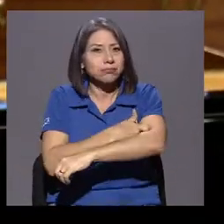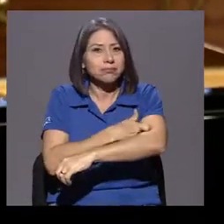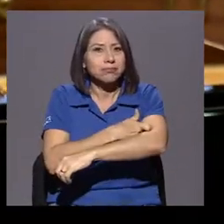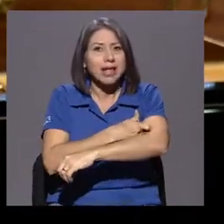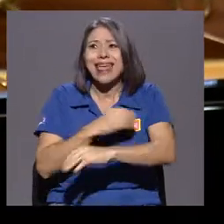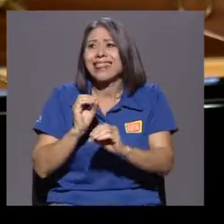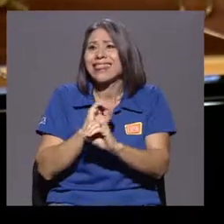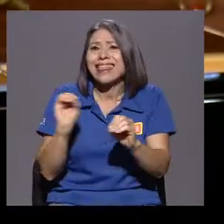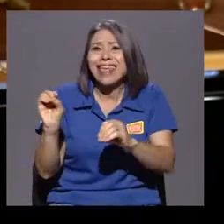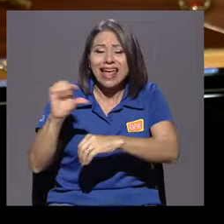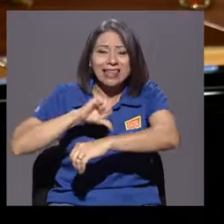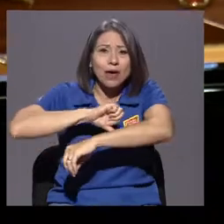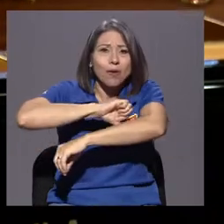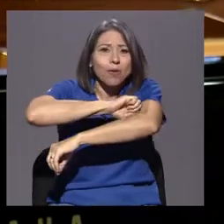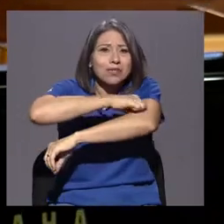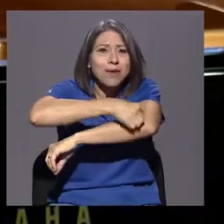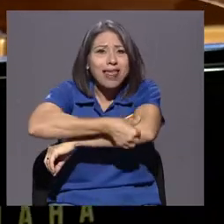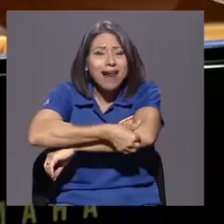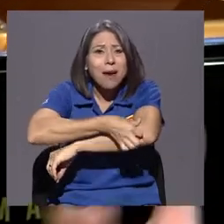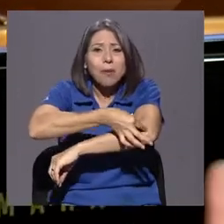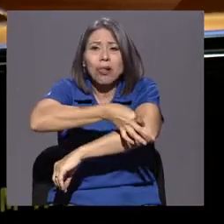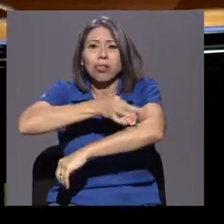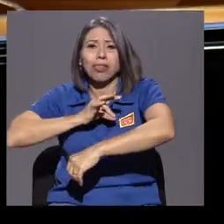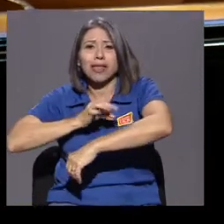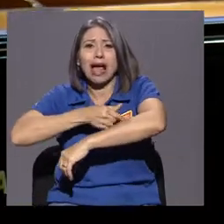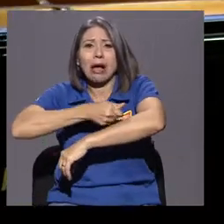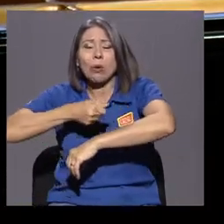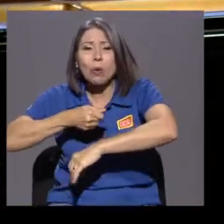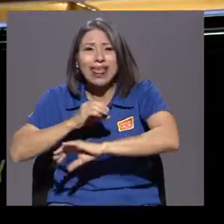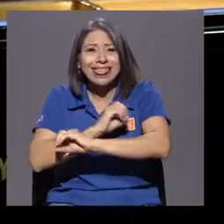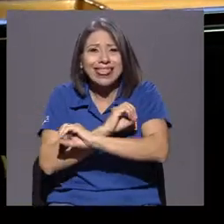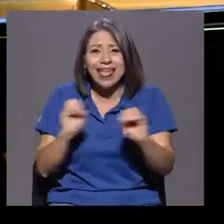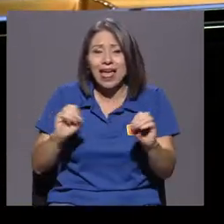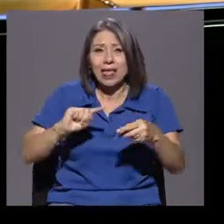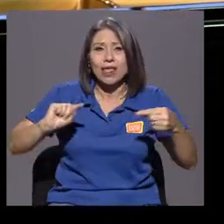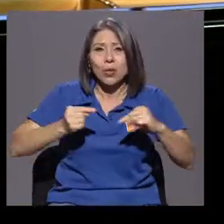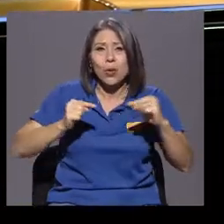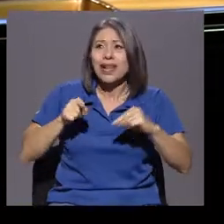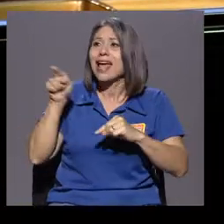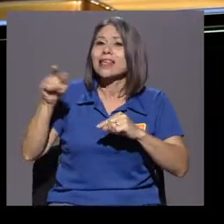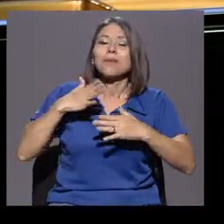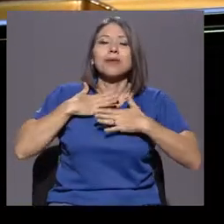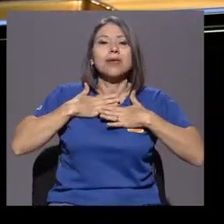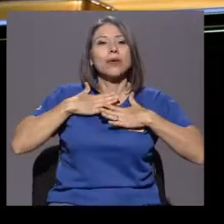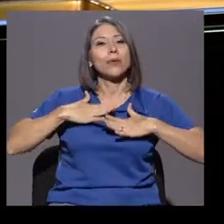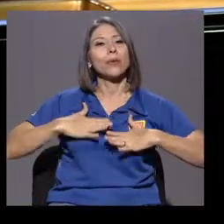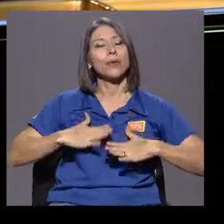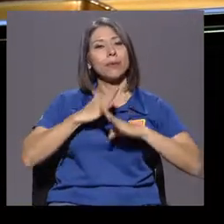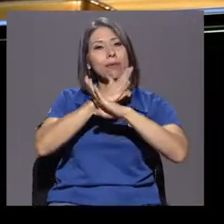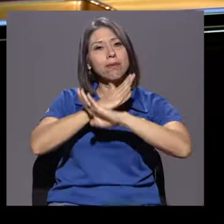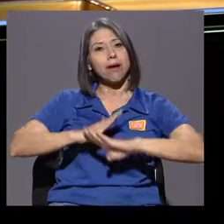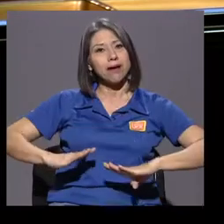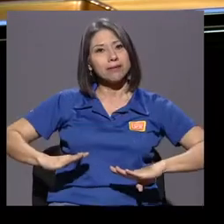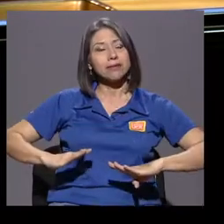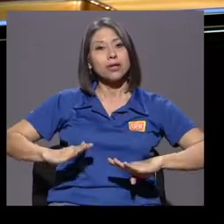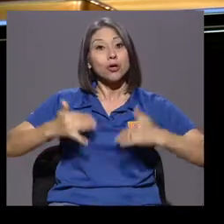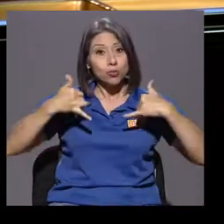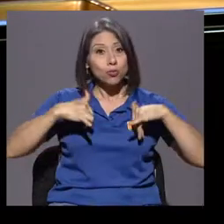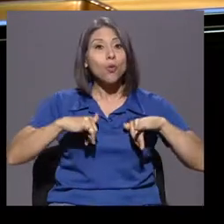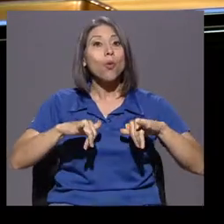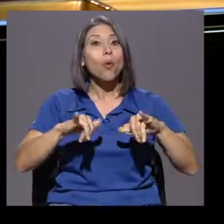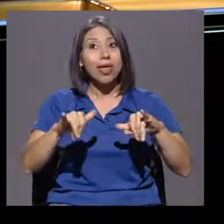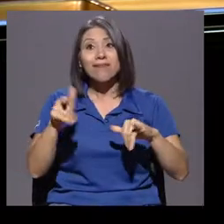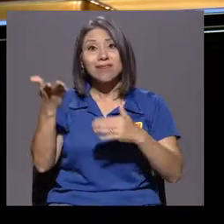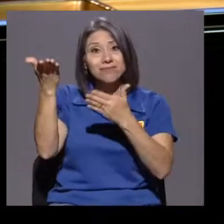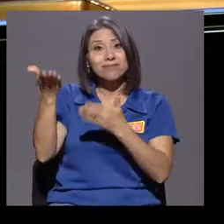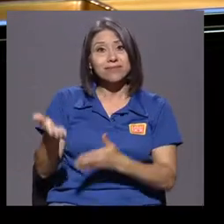el esparadrapo ni el retiro de la aguja y nada ella era era mi alivio era mi paz y todavía todavía